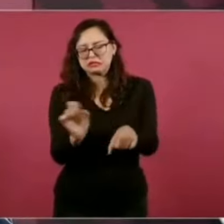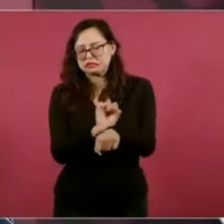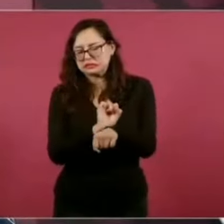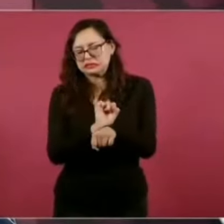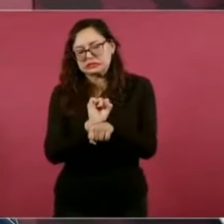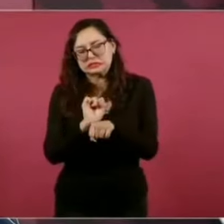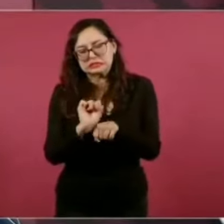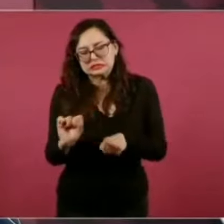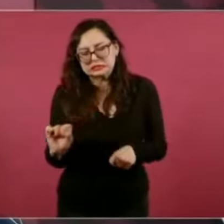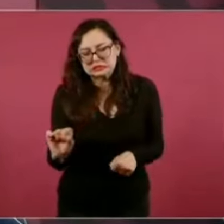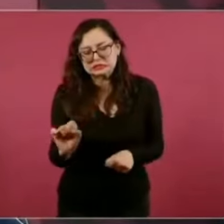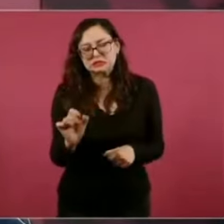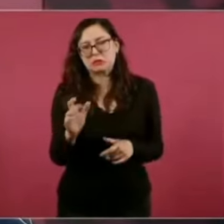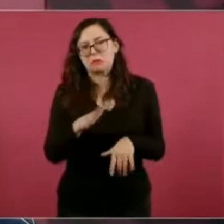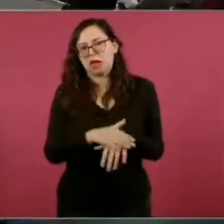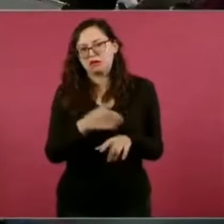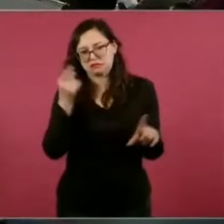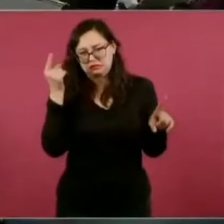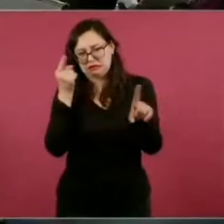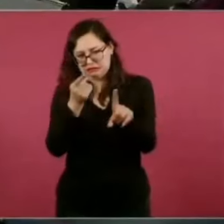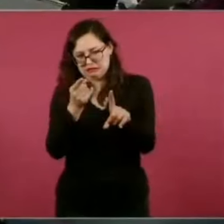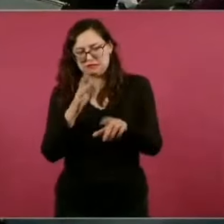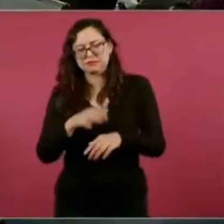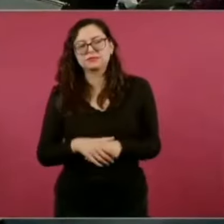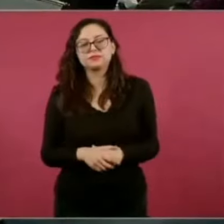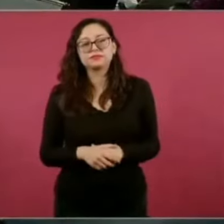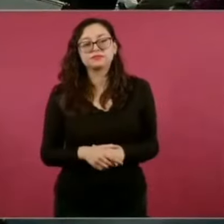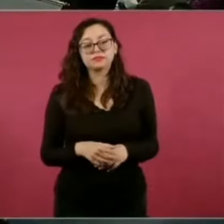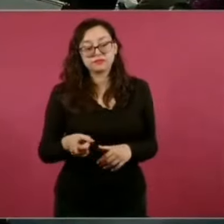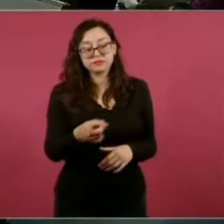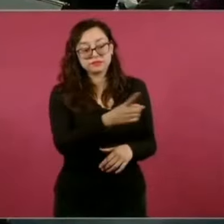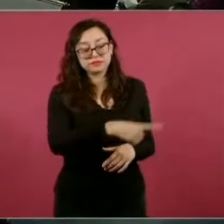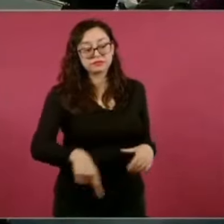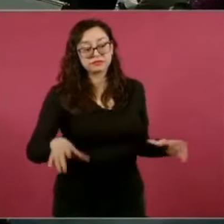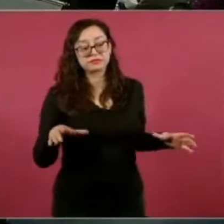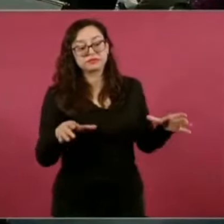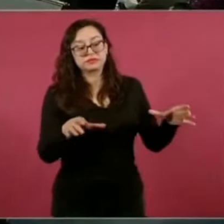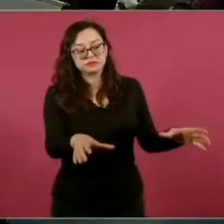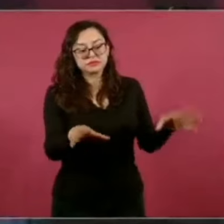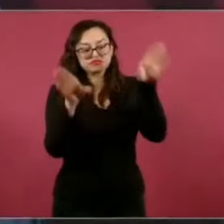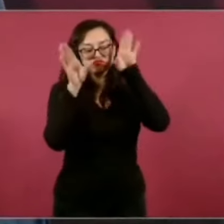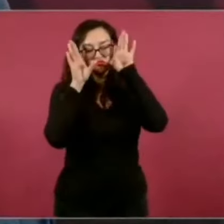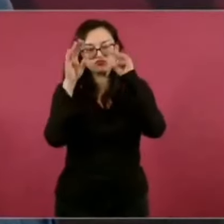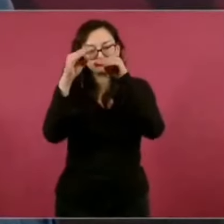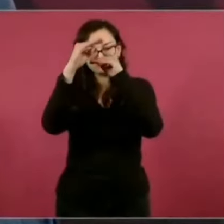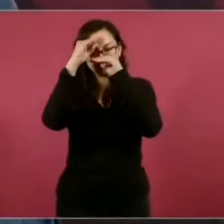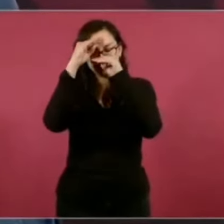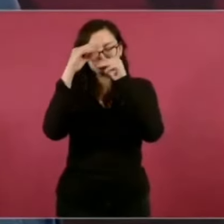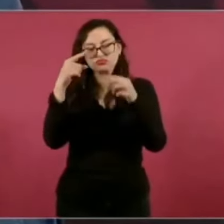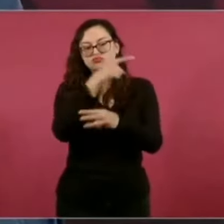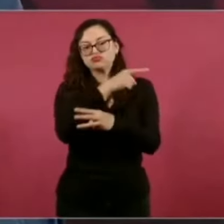no andarse por las ramas, tienen cuando menos 3 características.